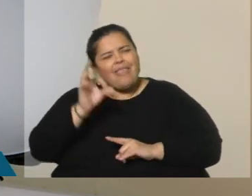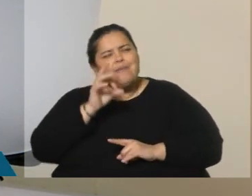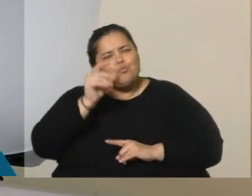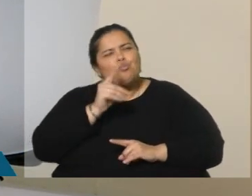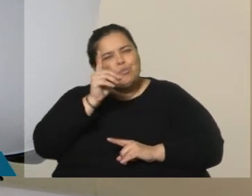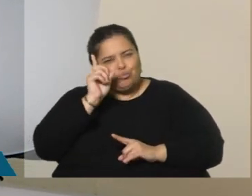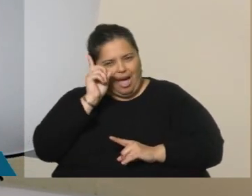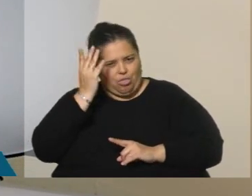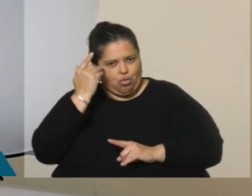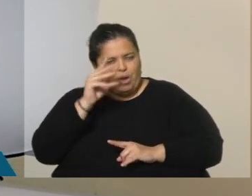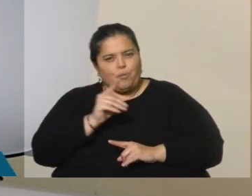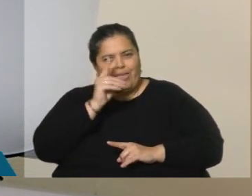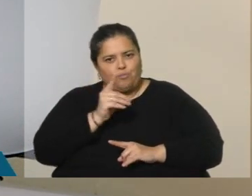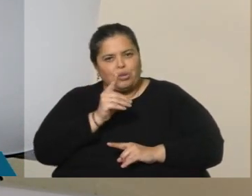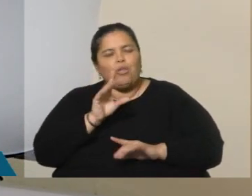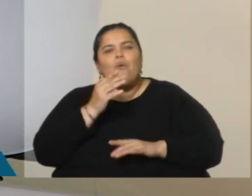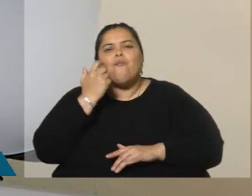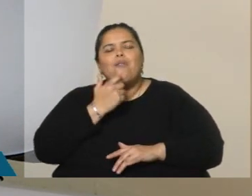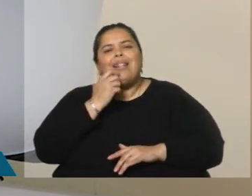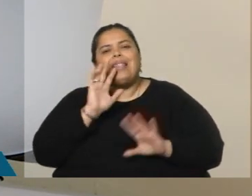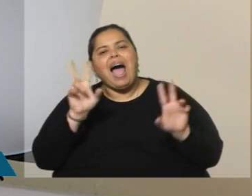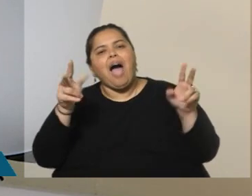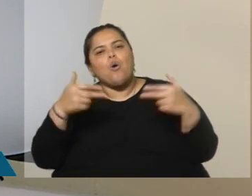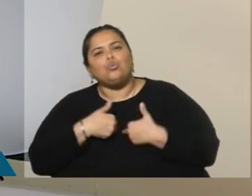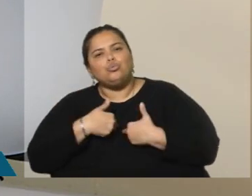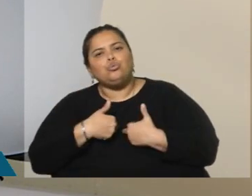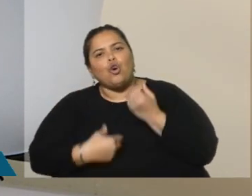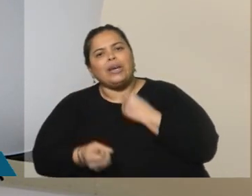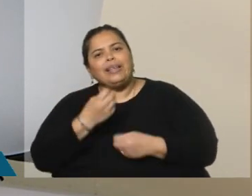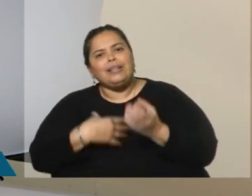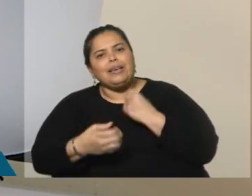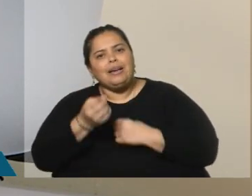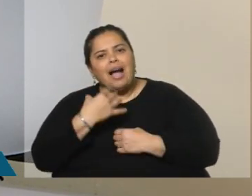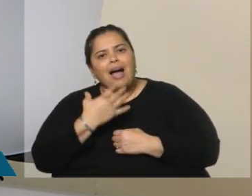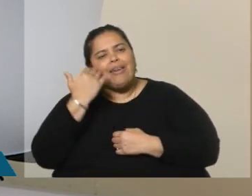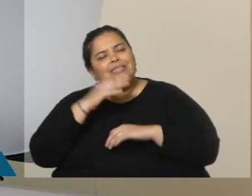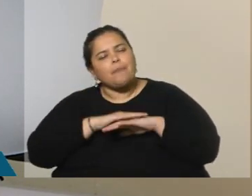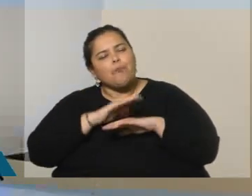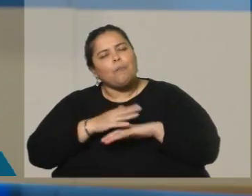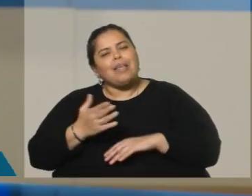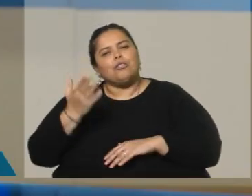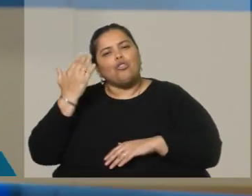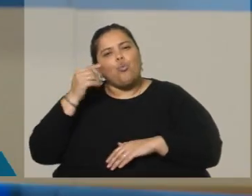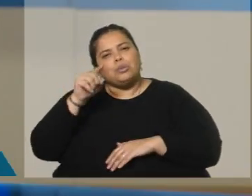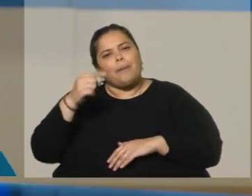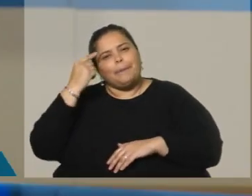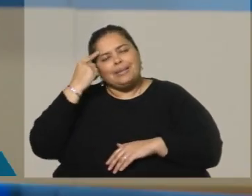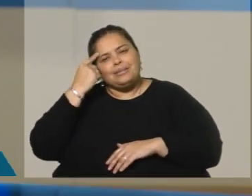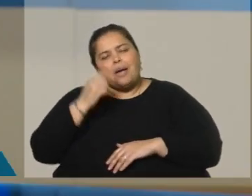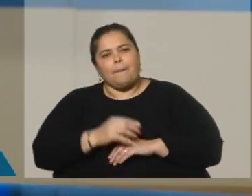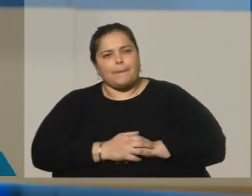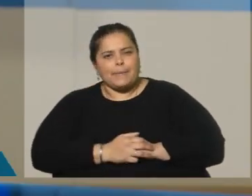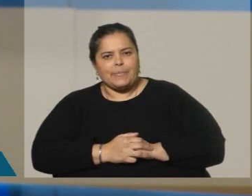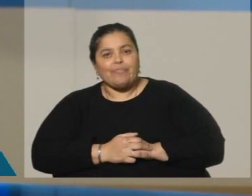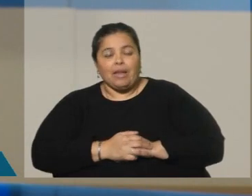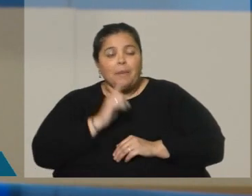diputado faltó autocrítica a todos de de esos momentos que se vivieron le parece como historiador yo creo que ha faltado